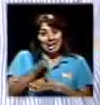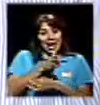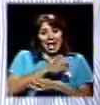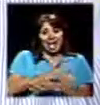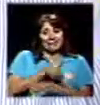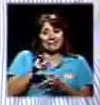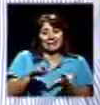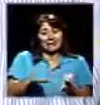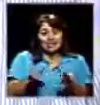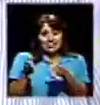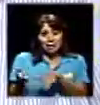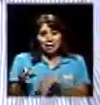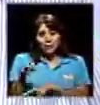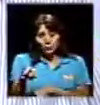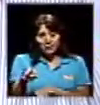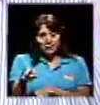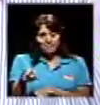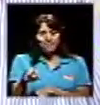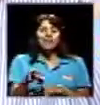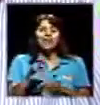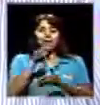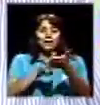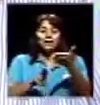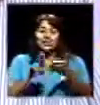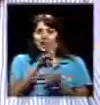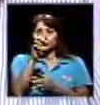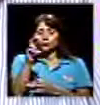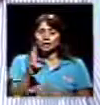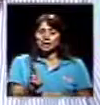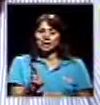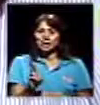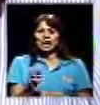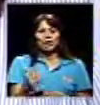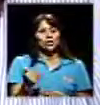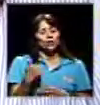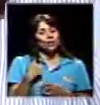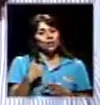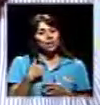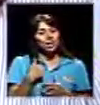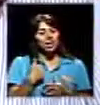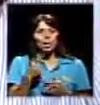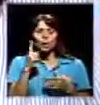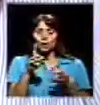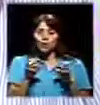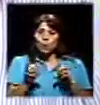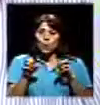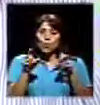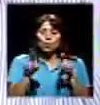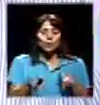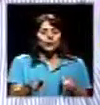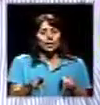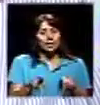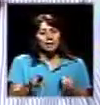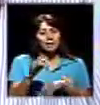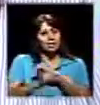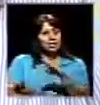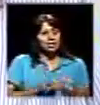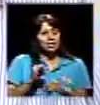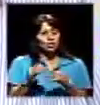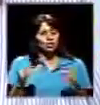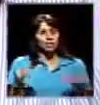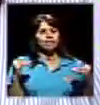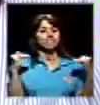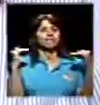adelantara, la Universidad de Costa Rica ganara un Grant internacional muy importante con universidades de prestigio del más alto